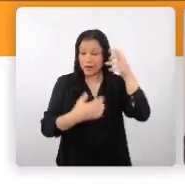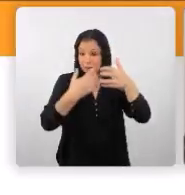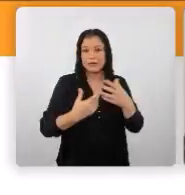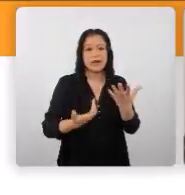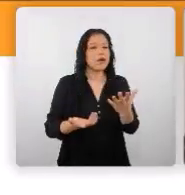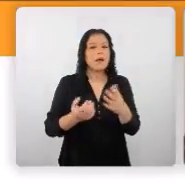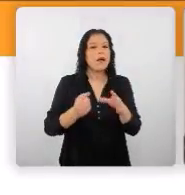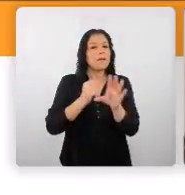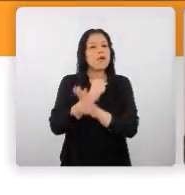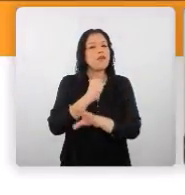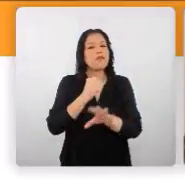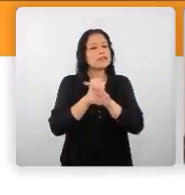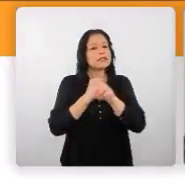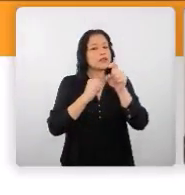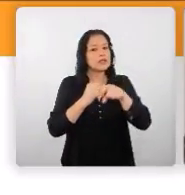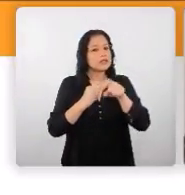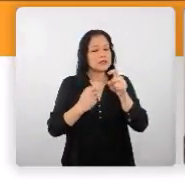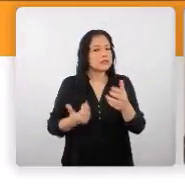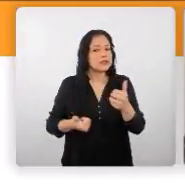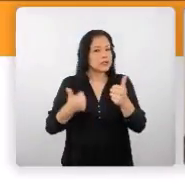mínimo es